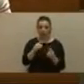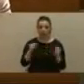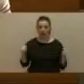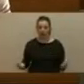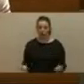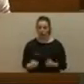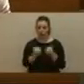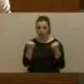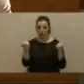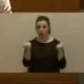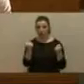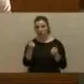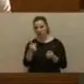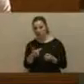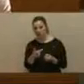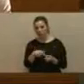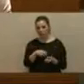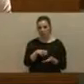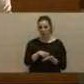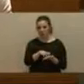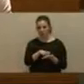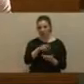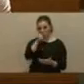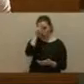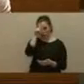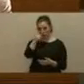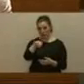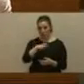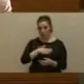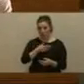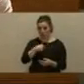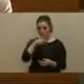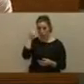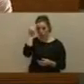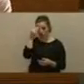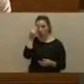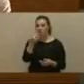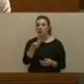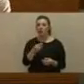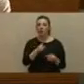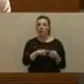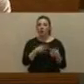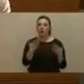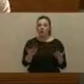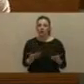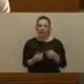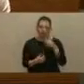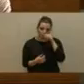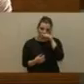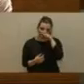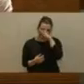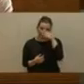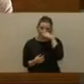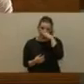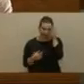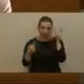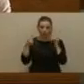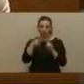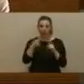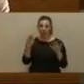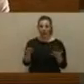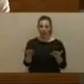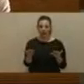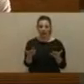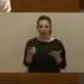actuaciones un tanto inquietantes o preocupantes para nosotros, una de ellas es el objetivo que